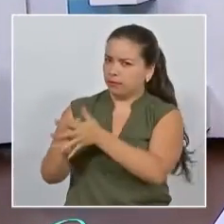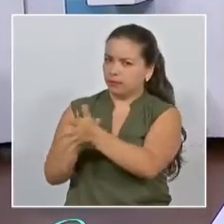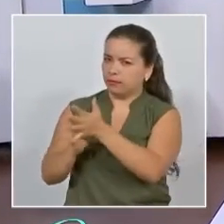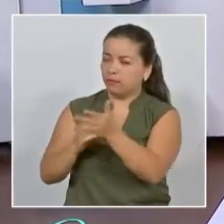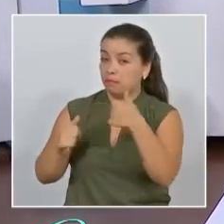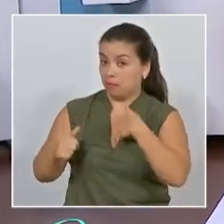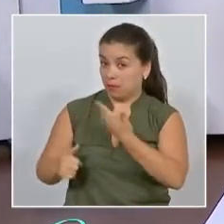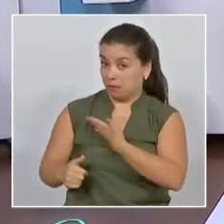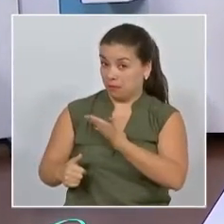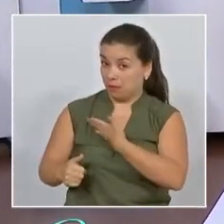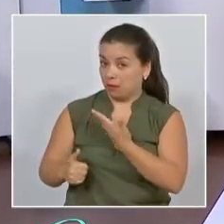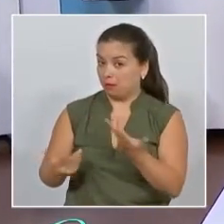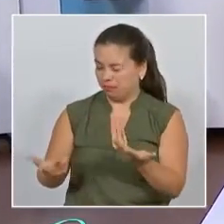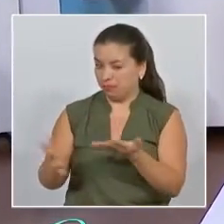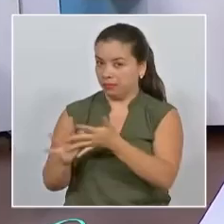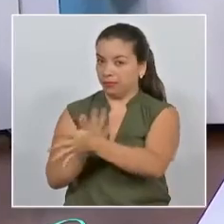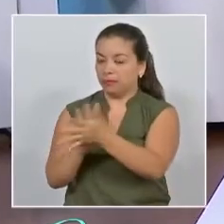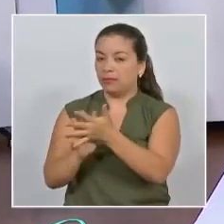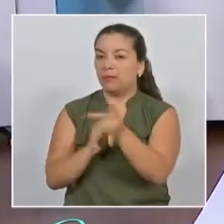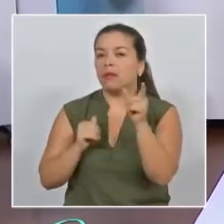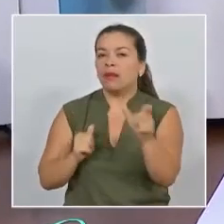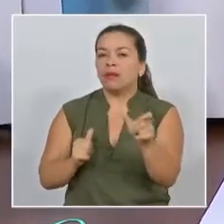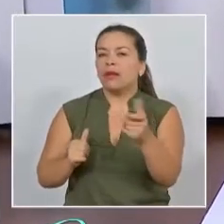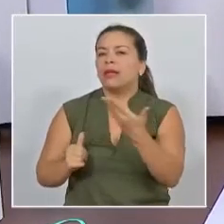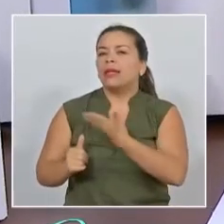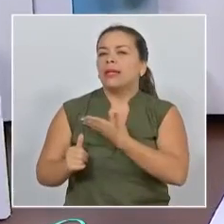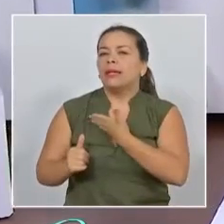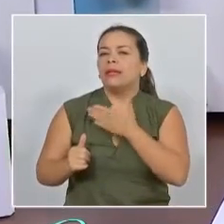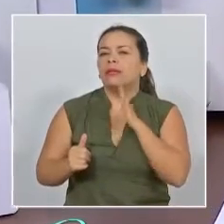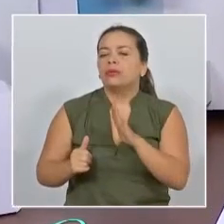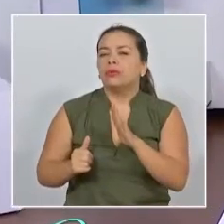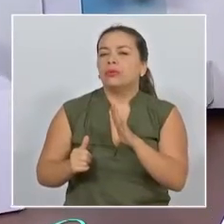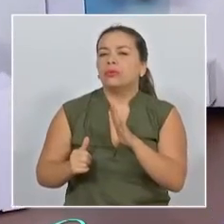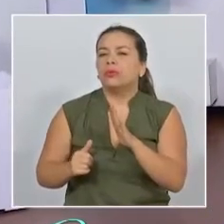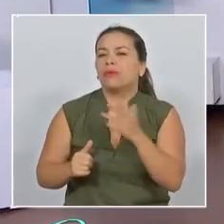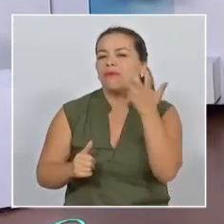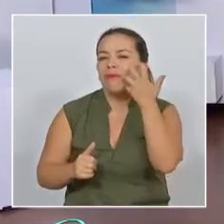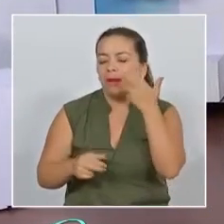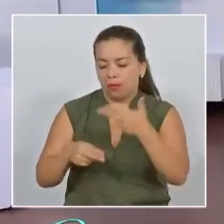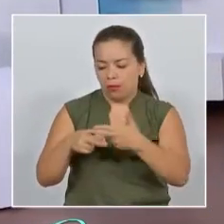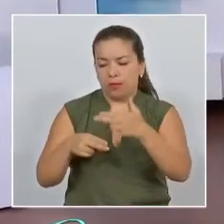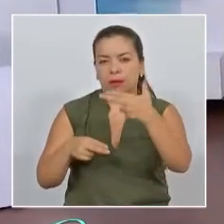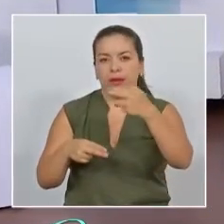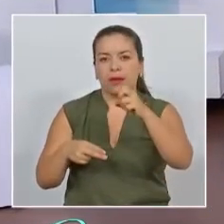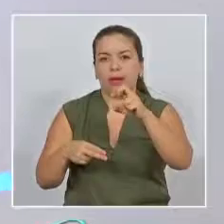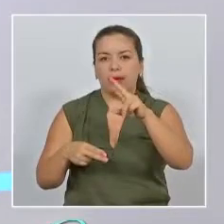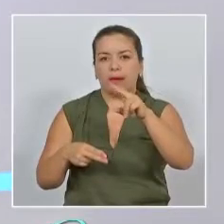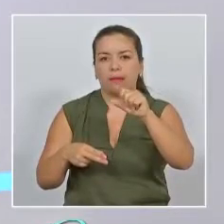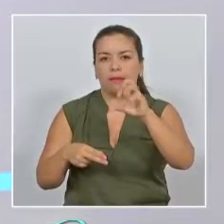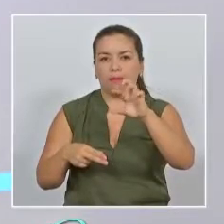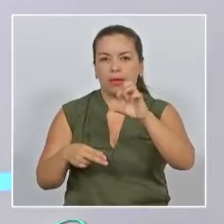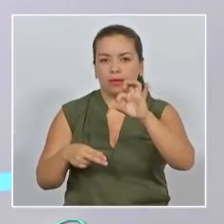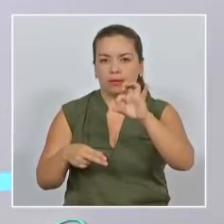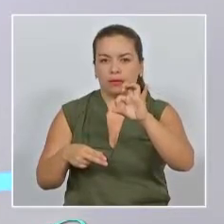mamá sufre de un herpes zóster. A ver, a ella le dio un herpes zóster